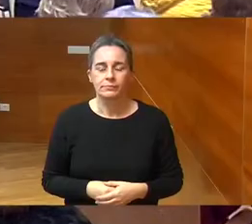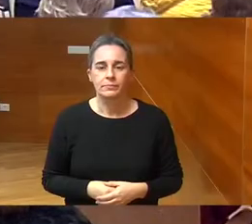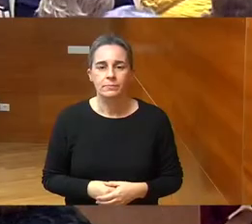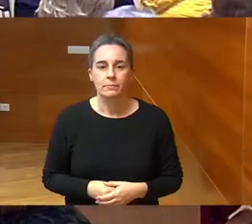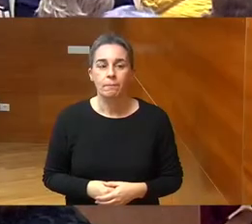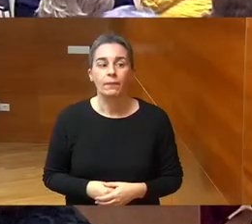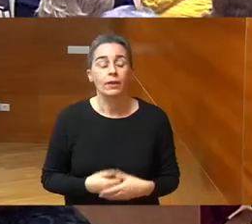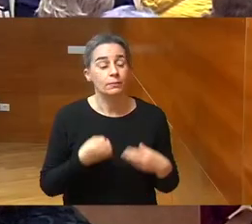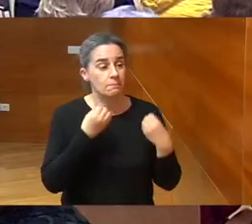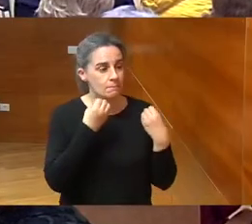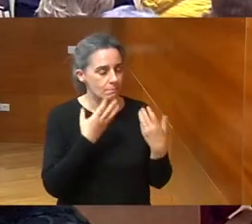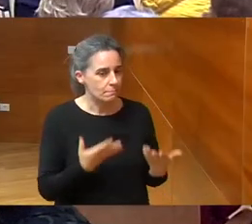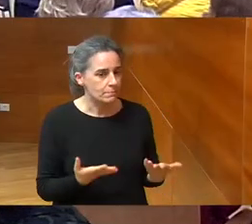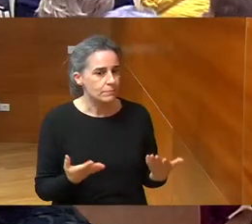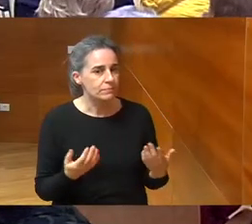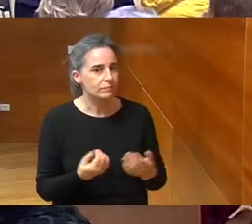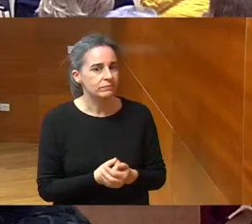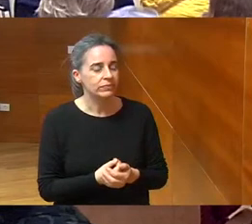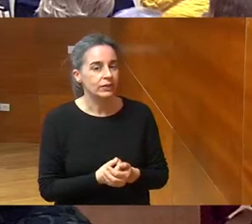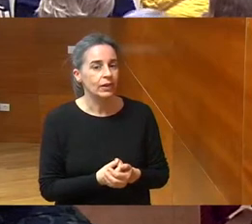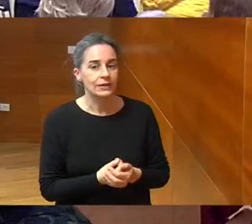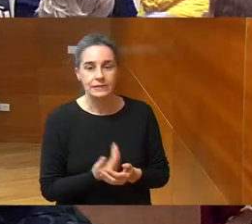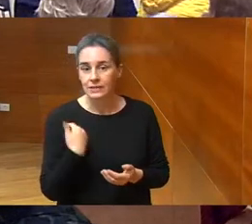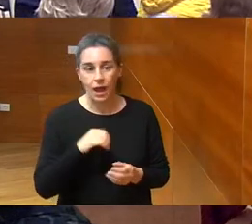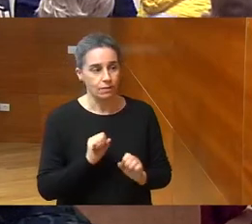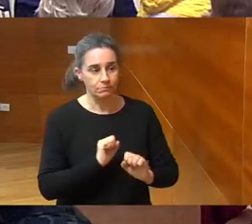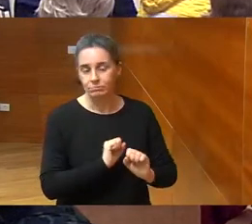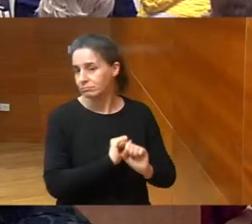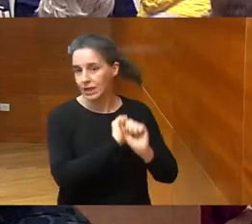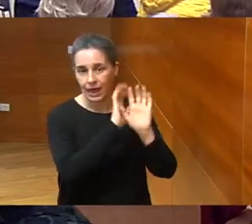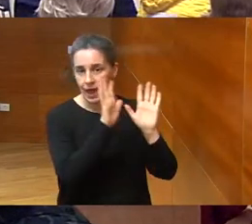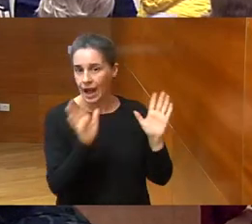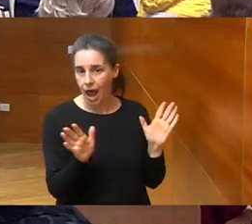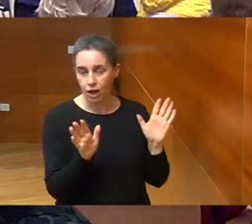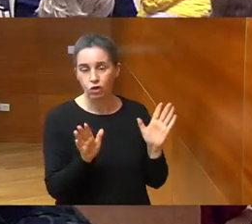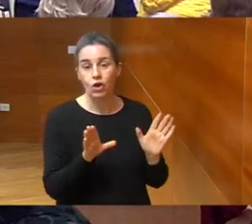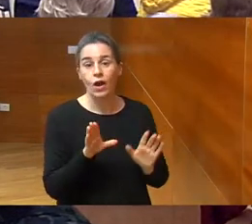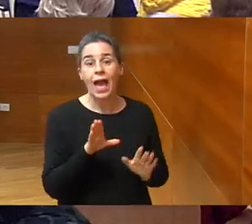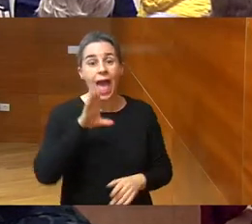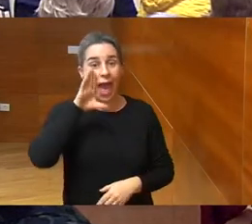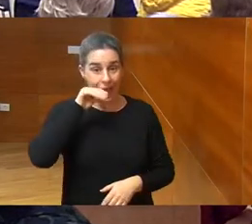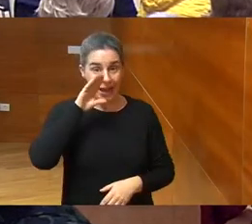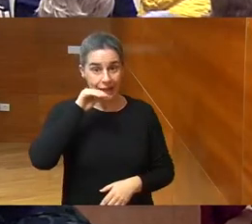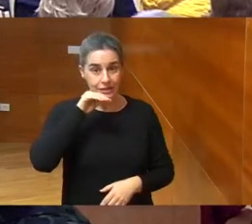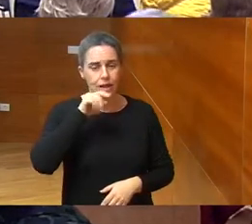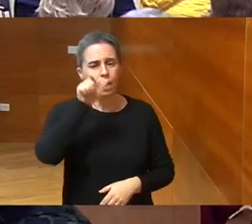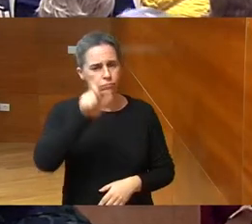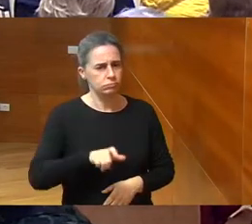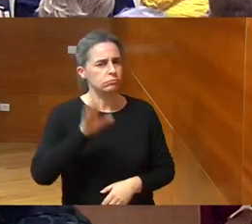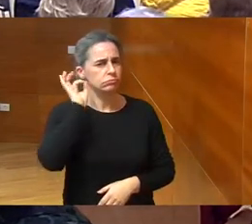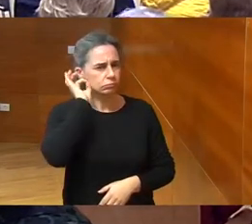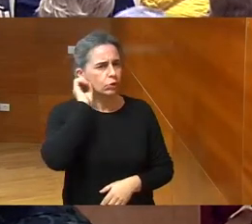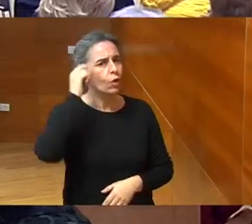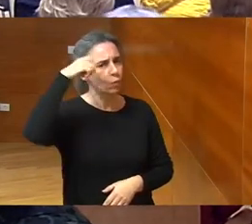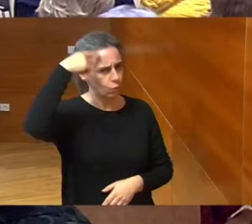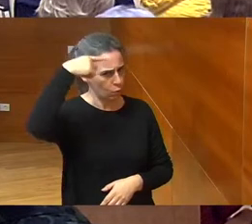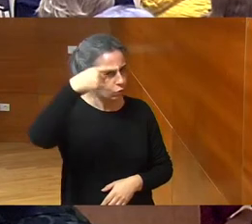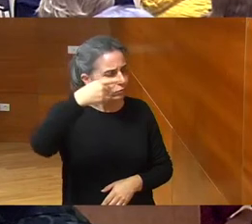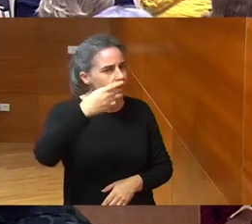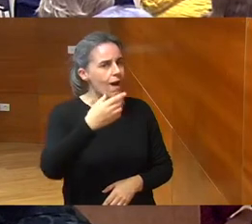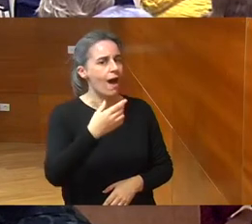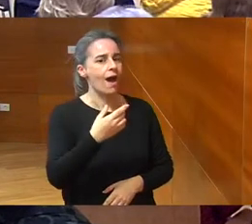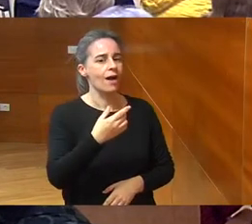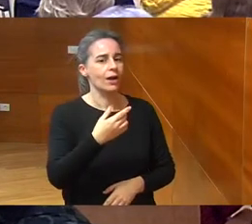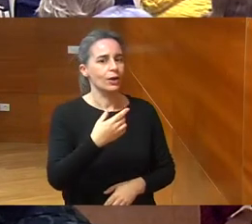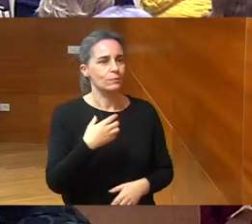Pues nos queda claro que Elisa era Era una moza culta que era en queda y